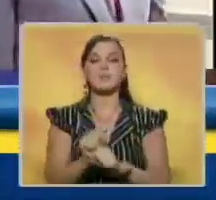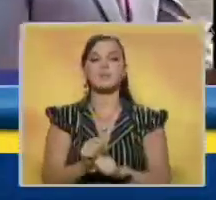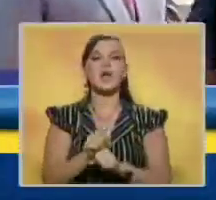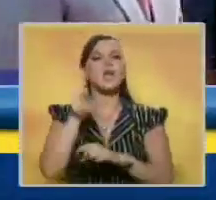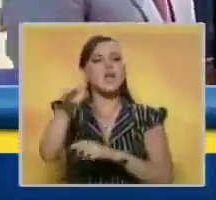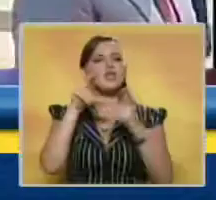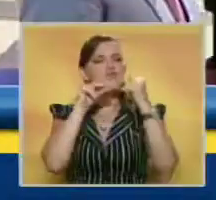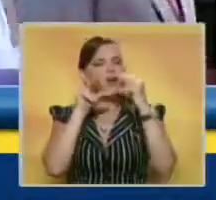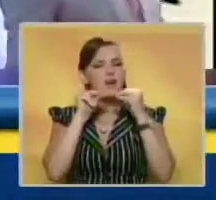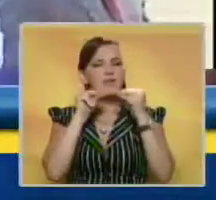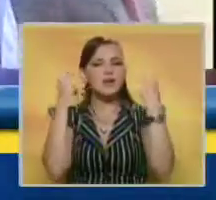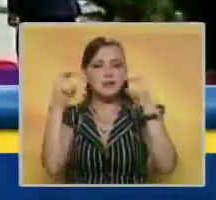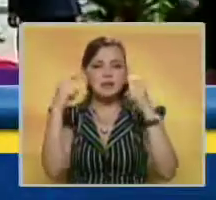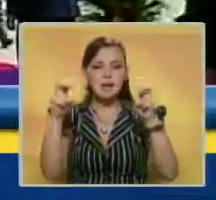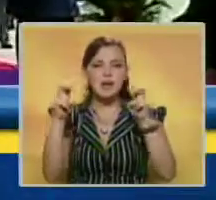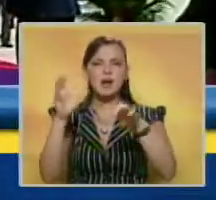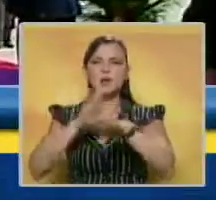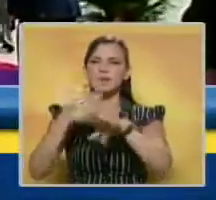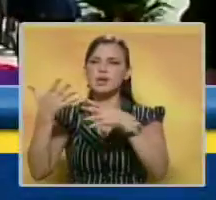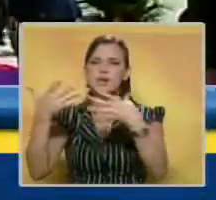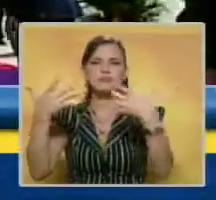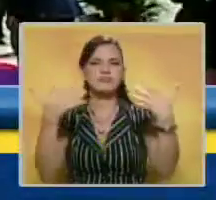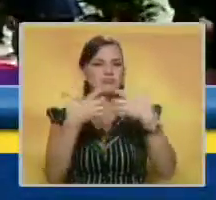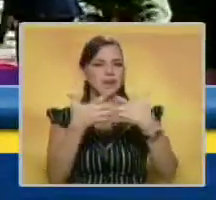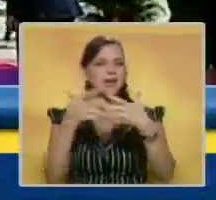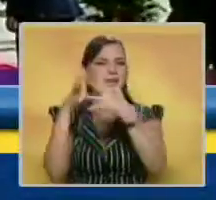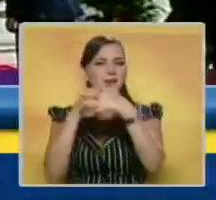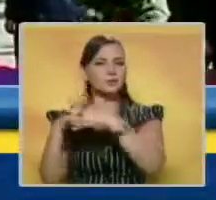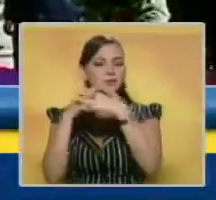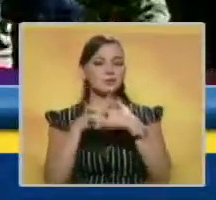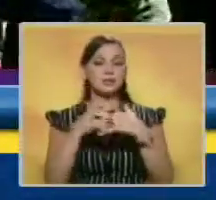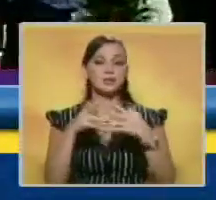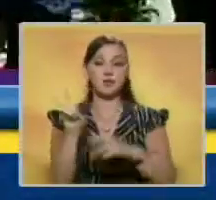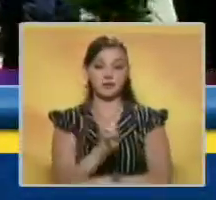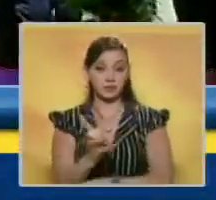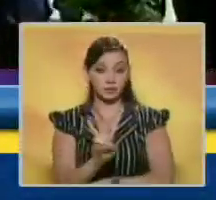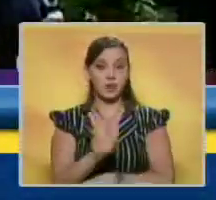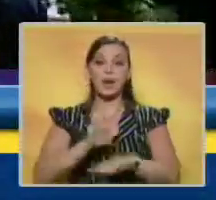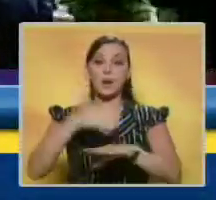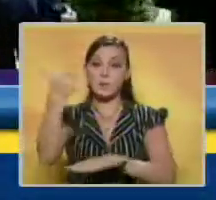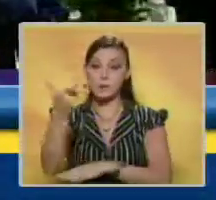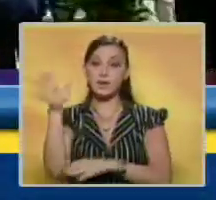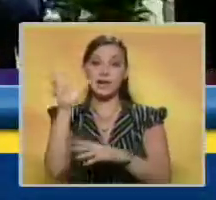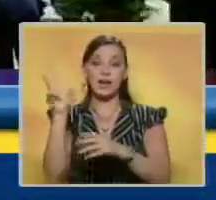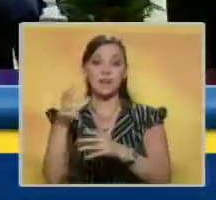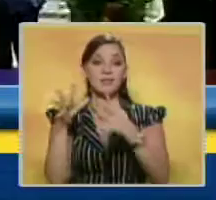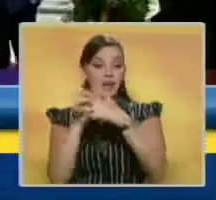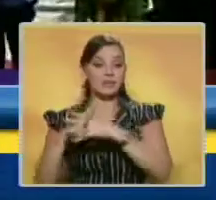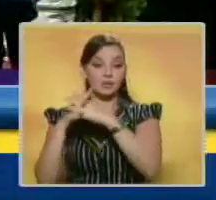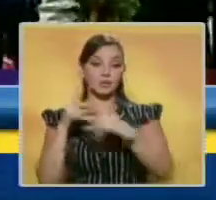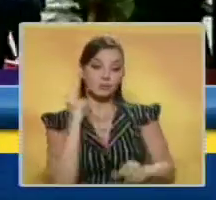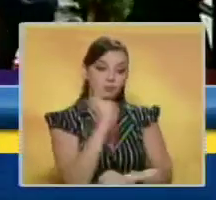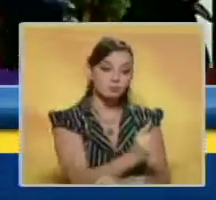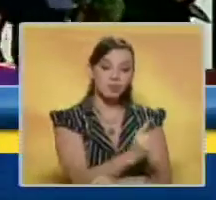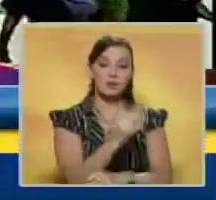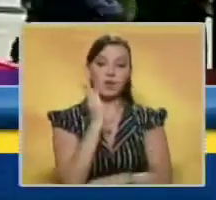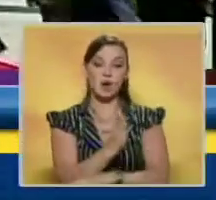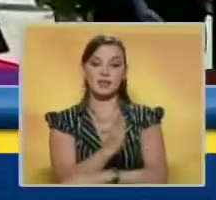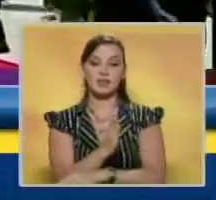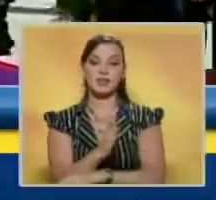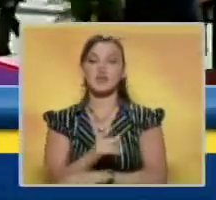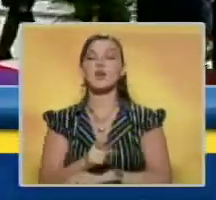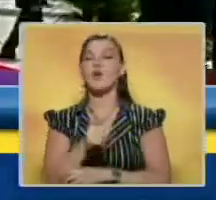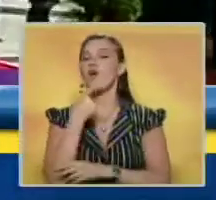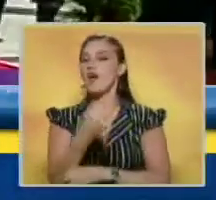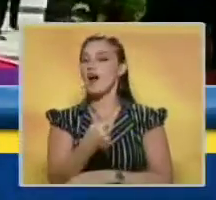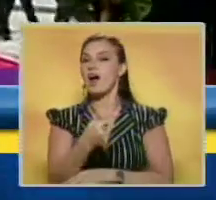tensión entre Venezuela y Estados Unidos tras las sanciones impuestas por la Casa Blanca a funcionarios venezolanos y la consideración de la situación en